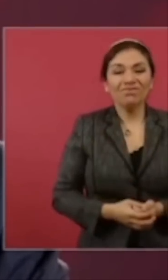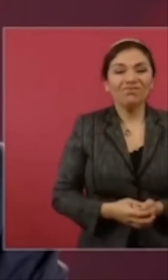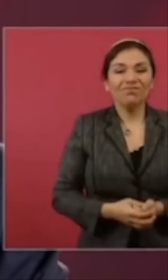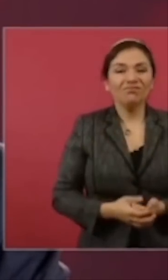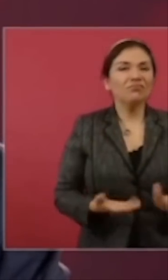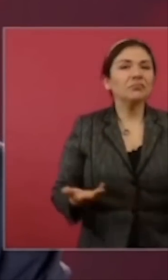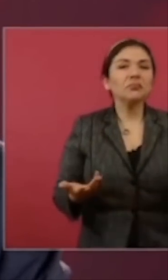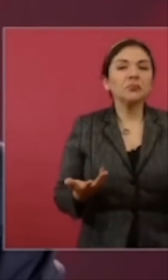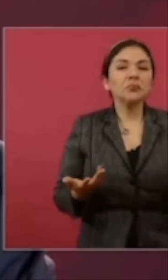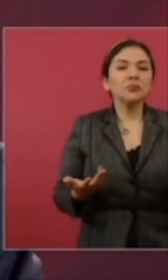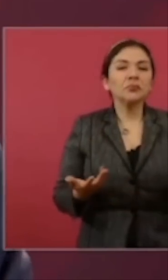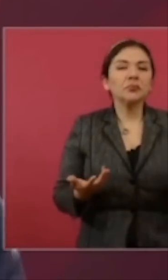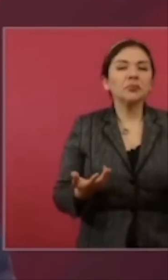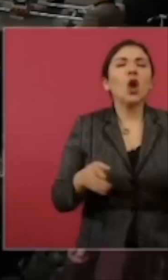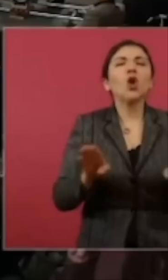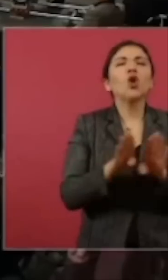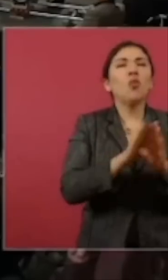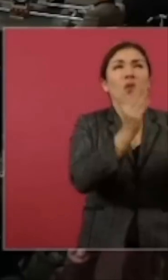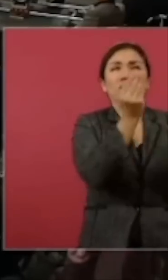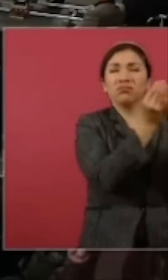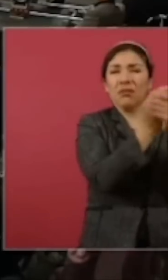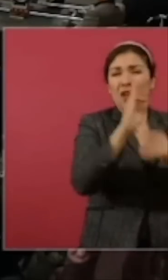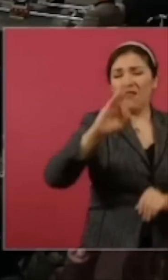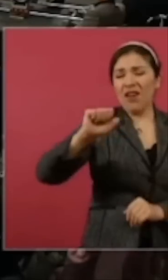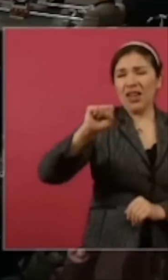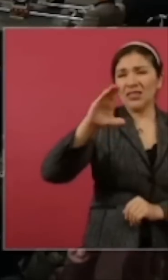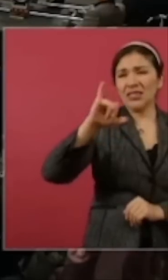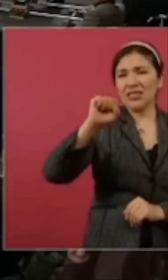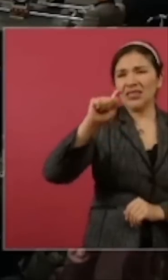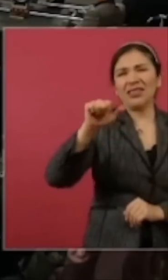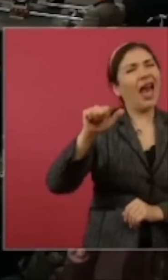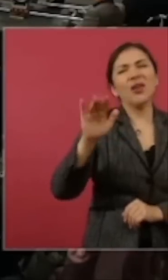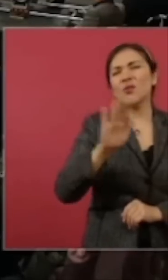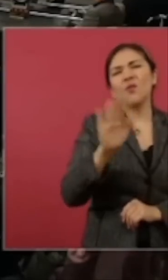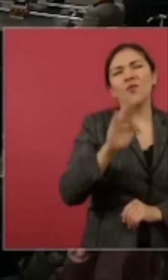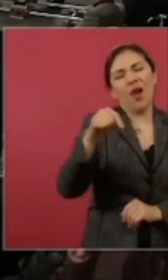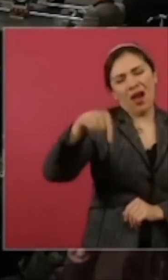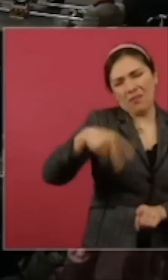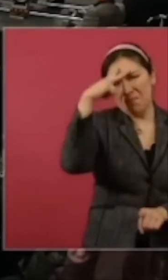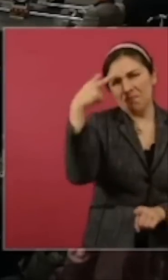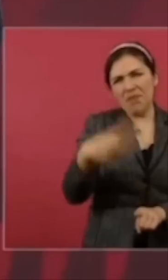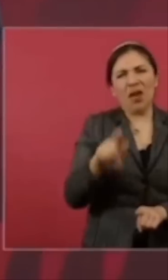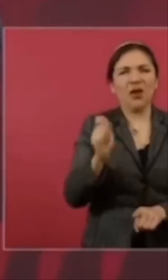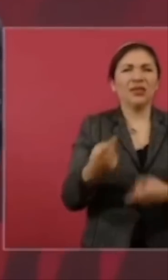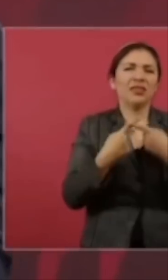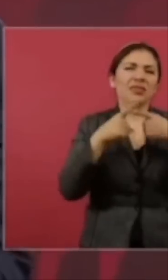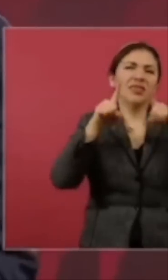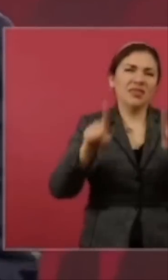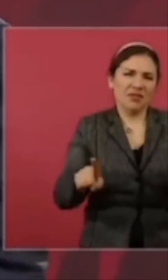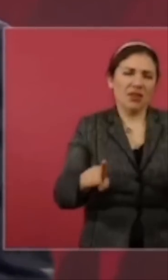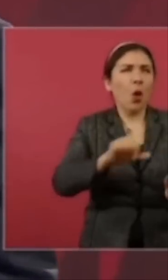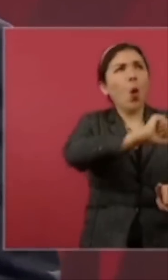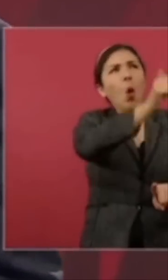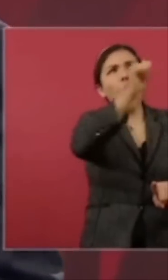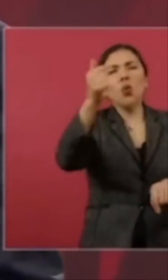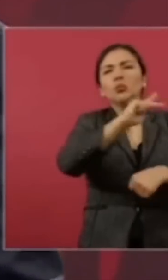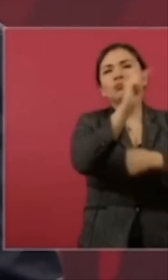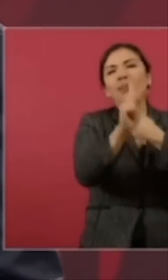No diría fascista porque es distinto lo de México, ¿no?, a lo que pasa en otros